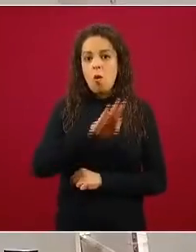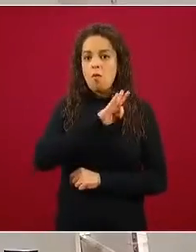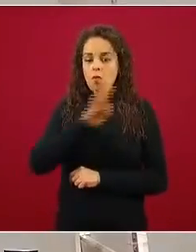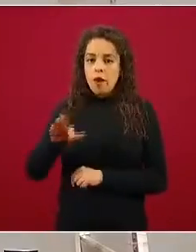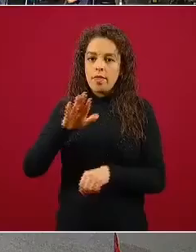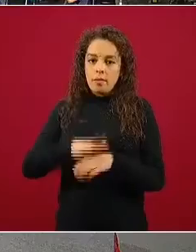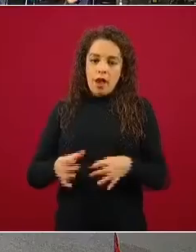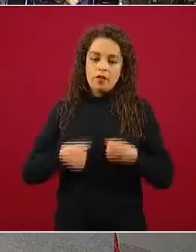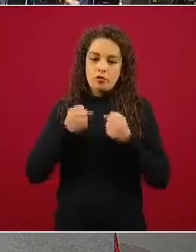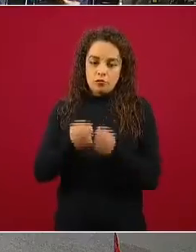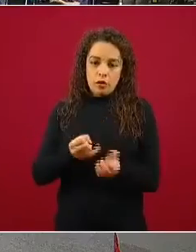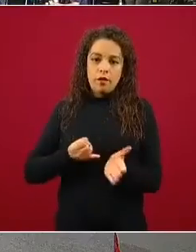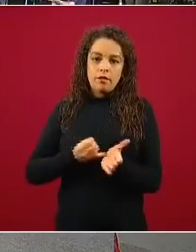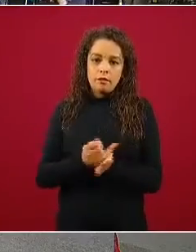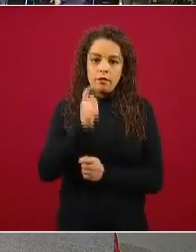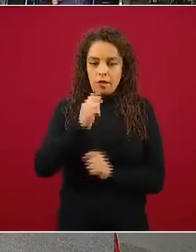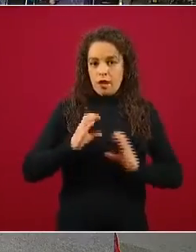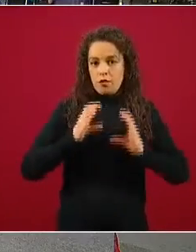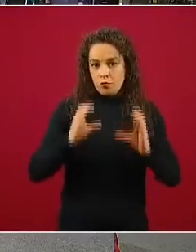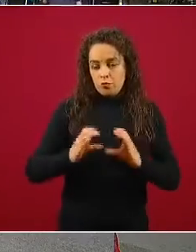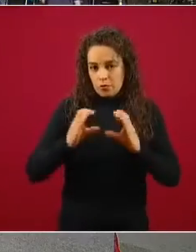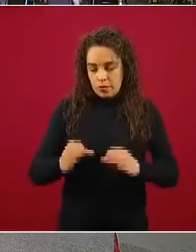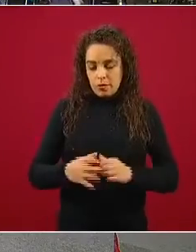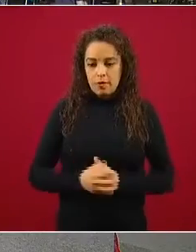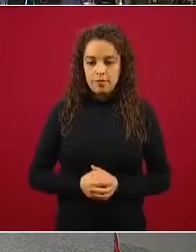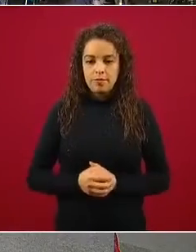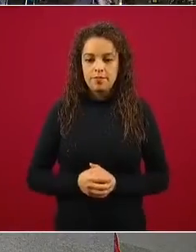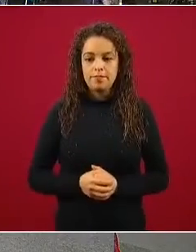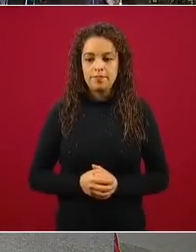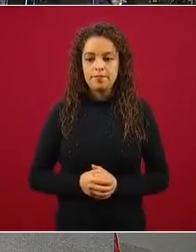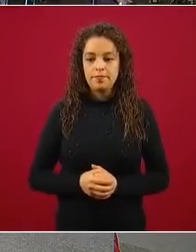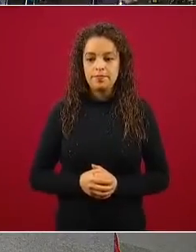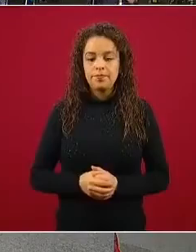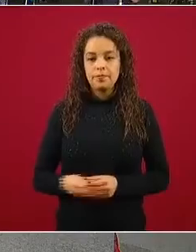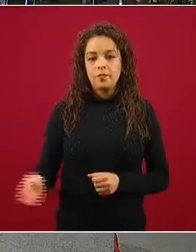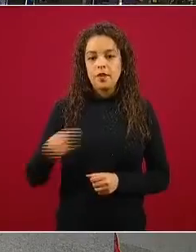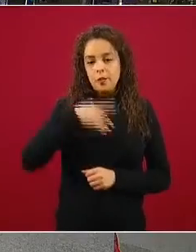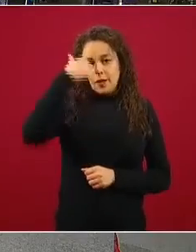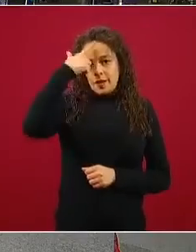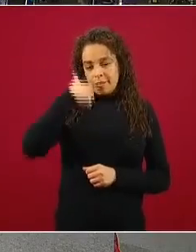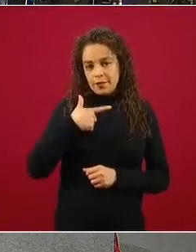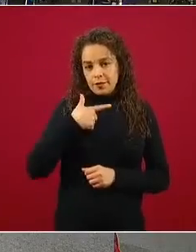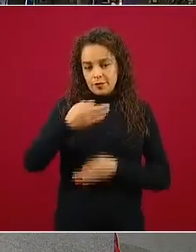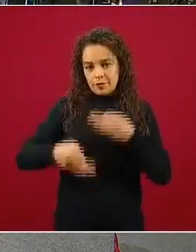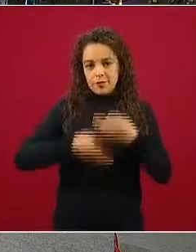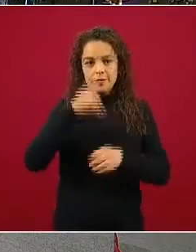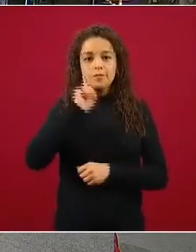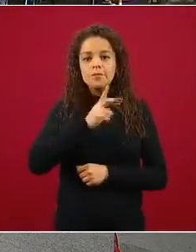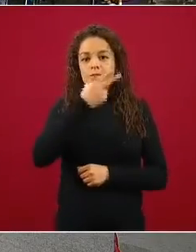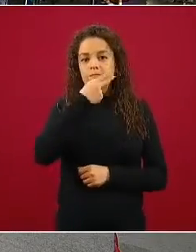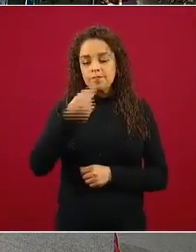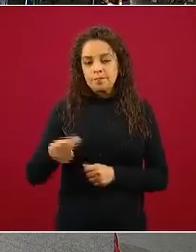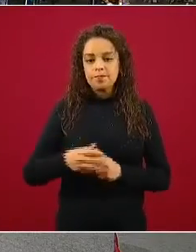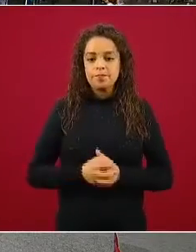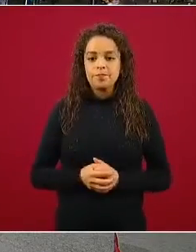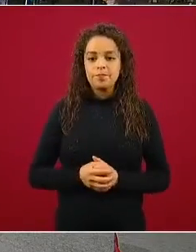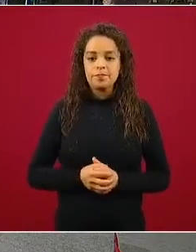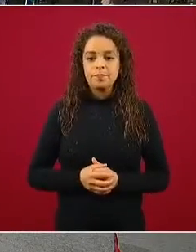Liz Hernández, por favor, del Grupo Cantón. Gracias. Buenas noches a todas y a todos. Lisbeth Álvarez del diario Basta y Grupo